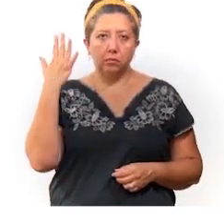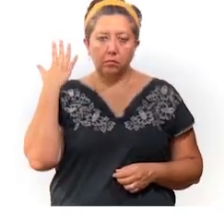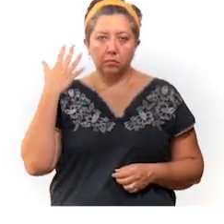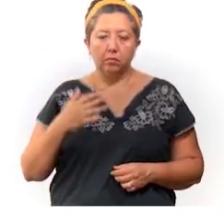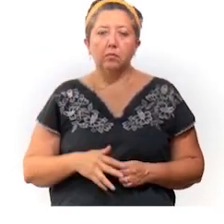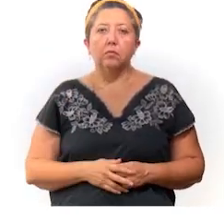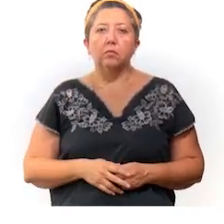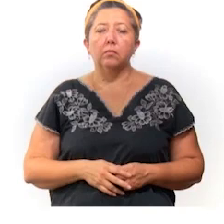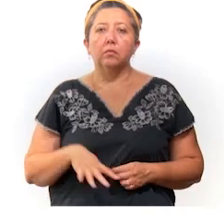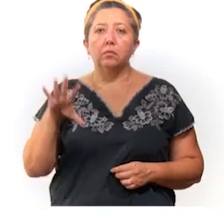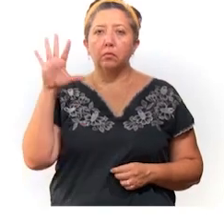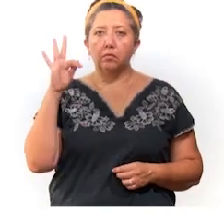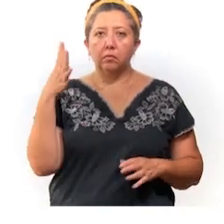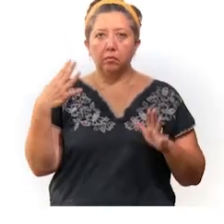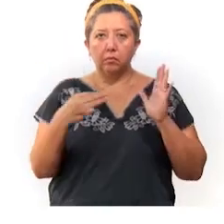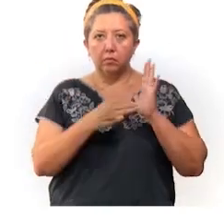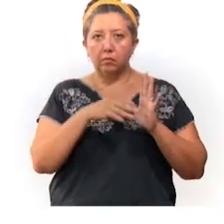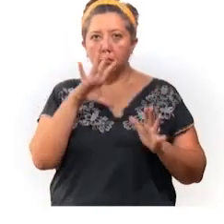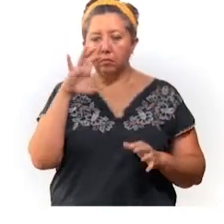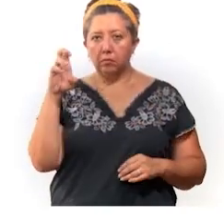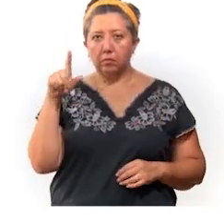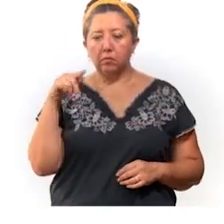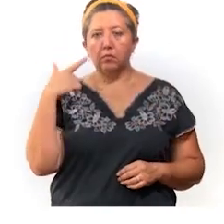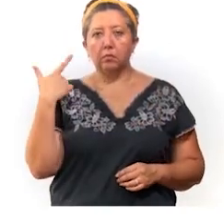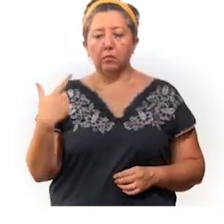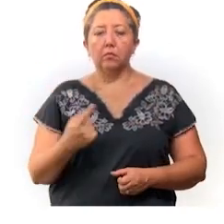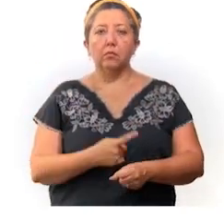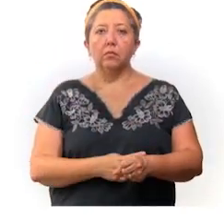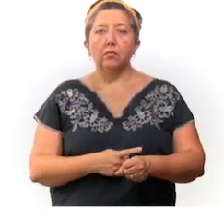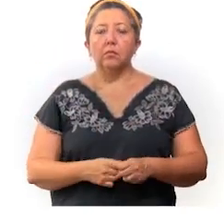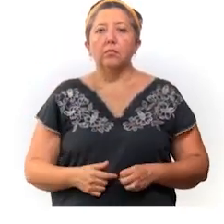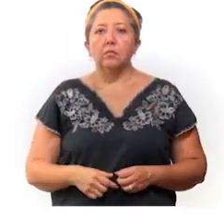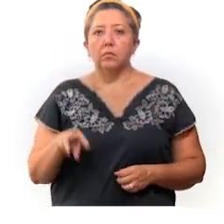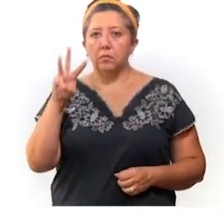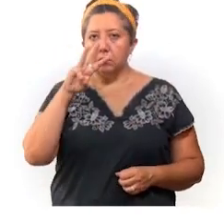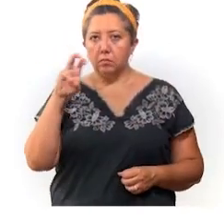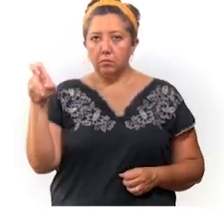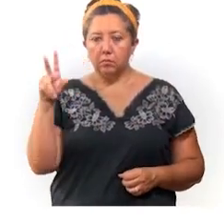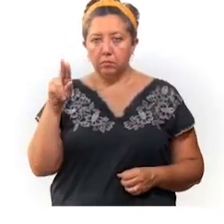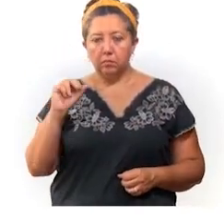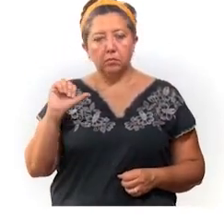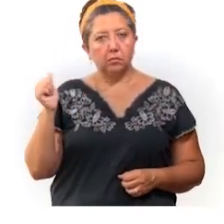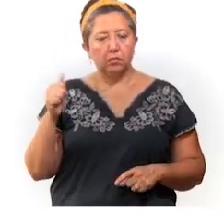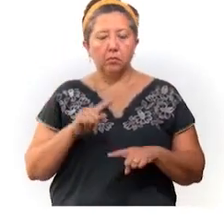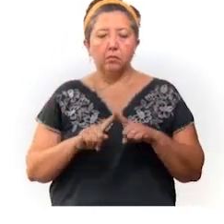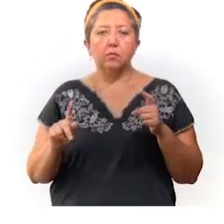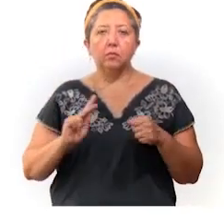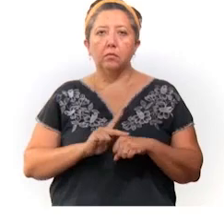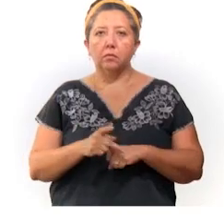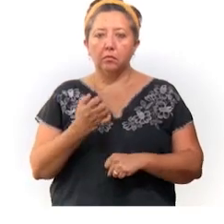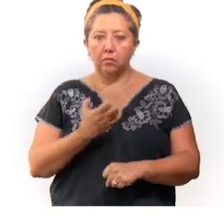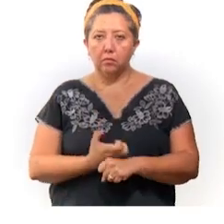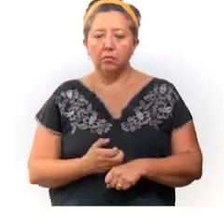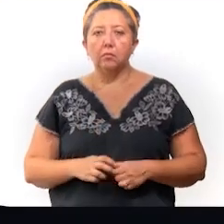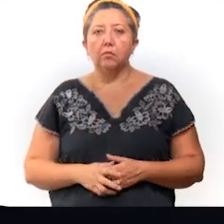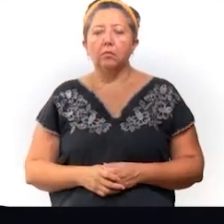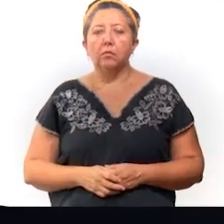foráneo. De los 44.577 casos positivos, 380 son de otro país u otro